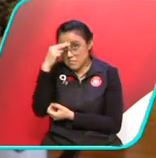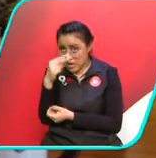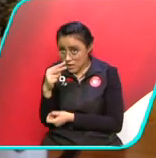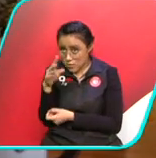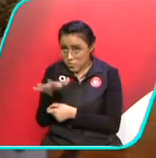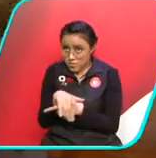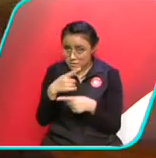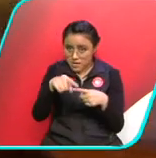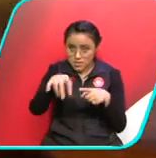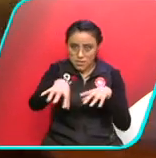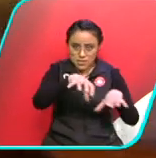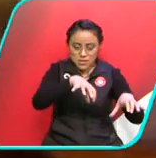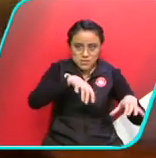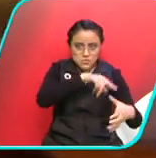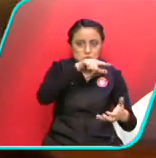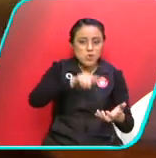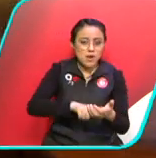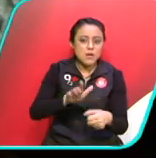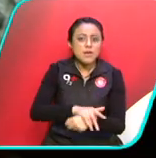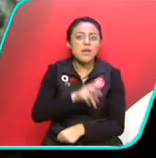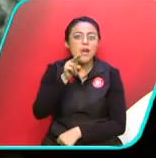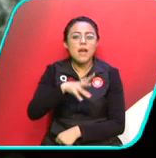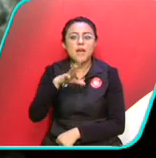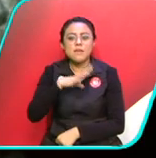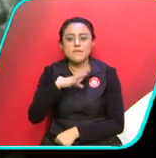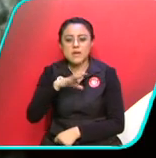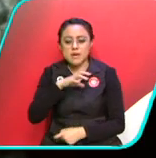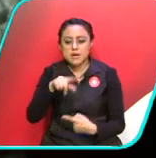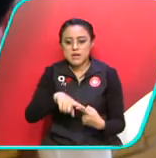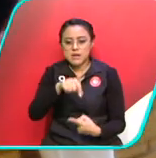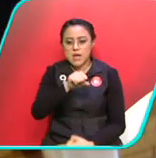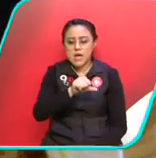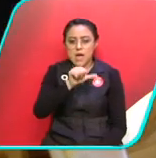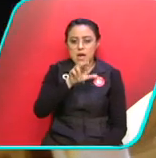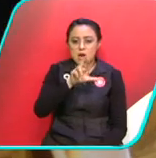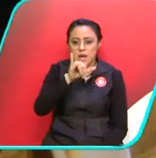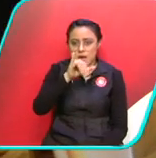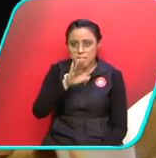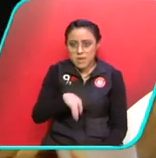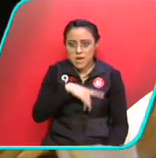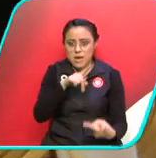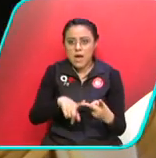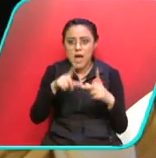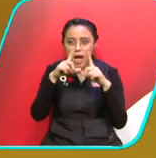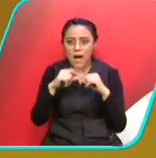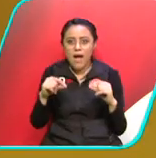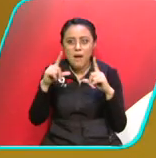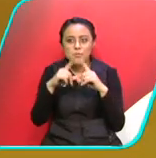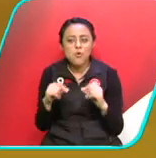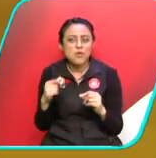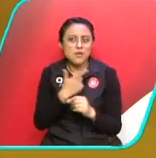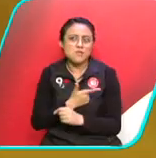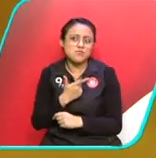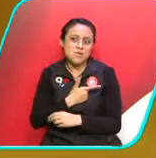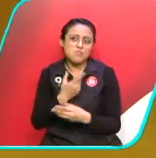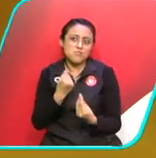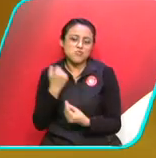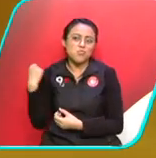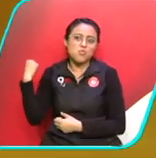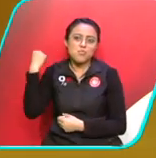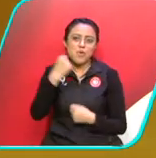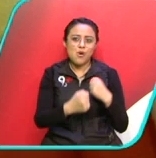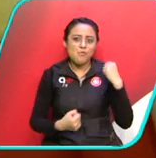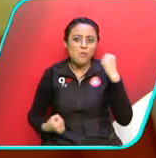por todos lados. Te puedo decir que hay hasta en Saudi Arabia, hay en Japón. Los japoneses gustan mucho de la lucha